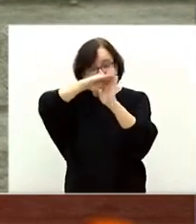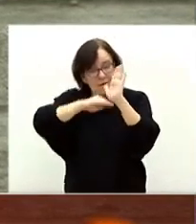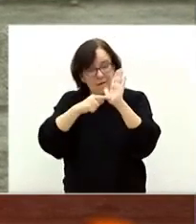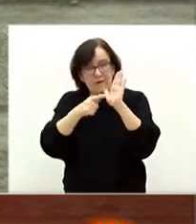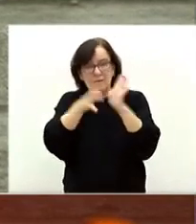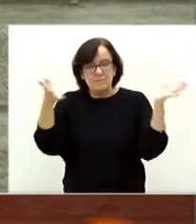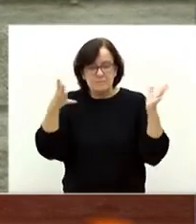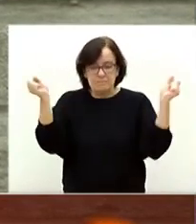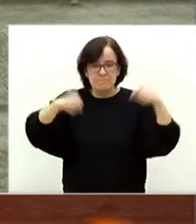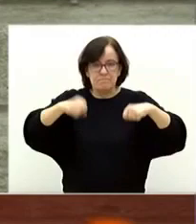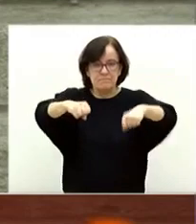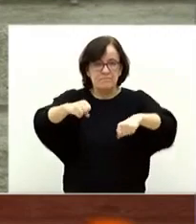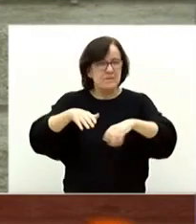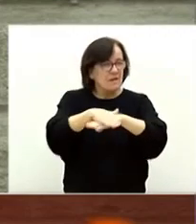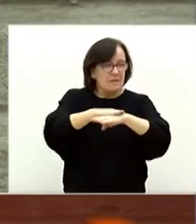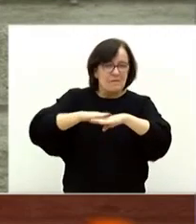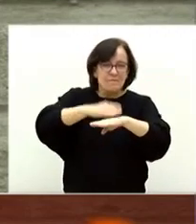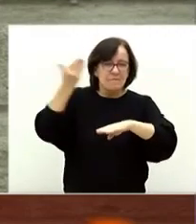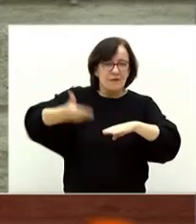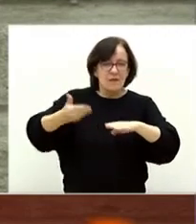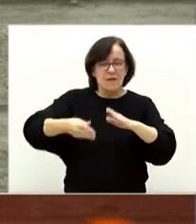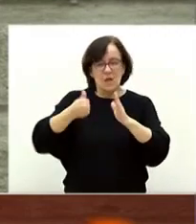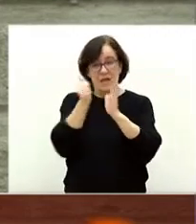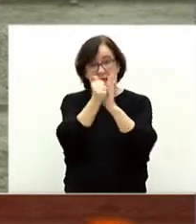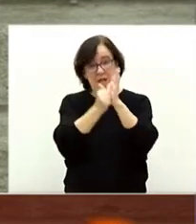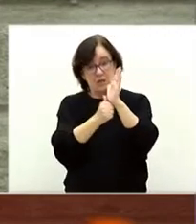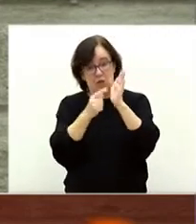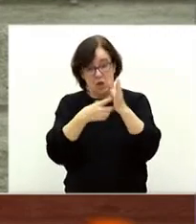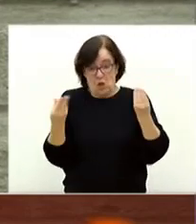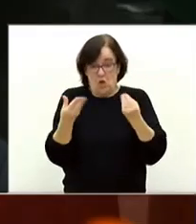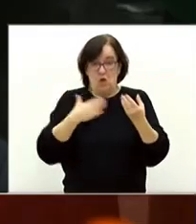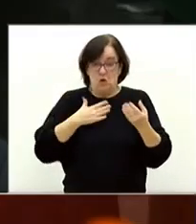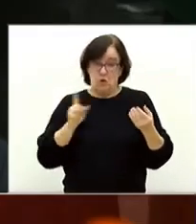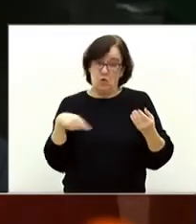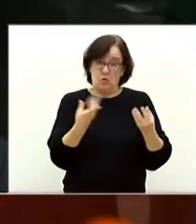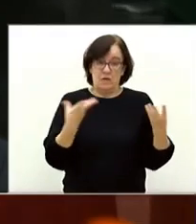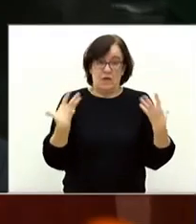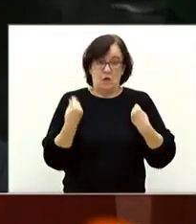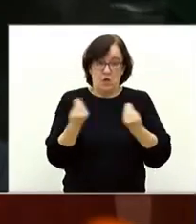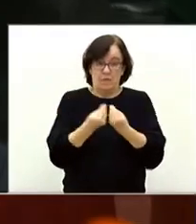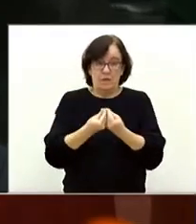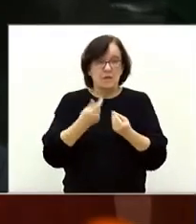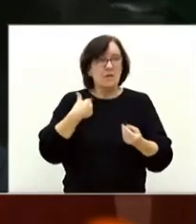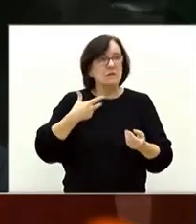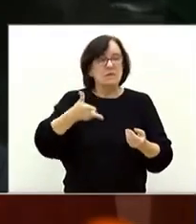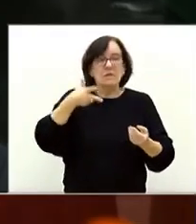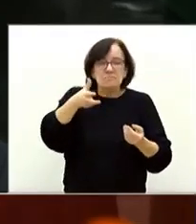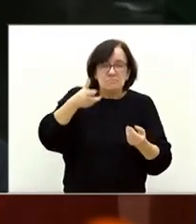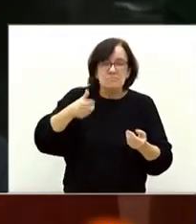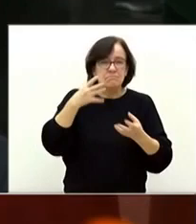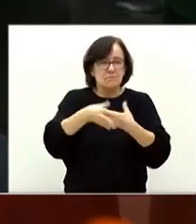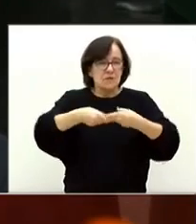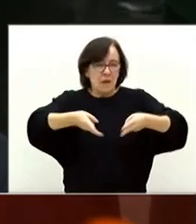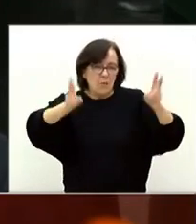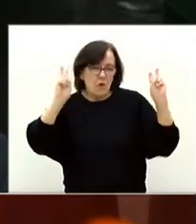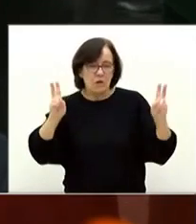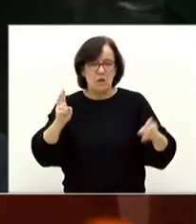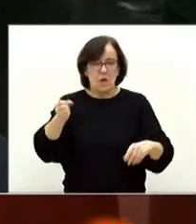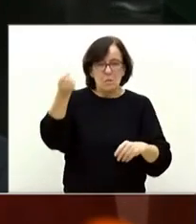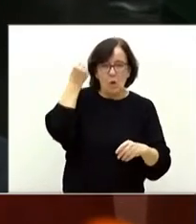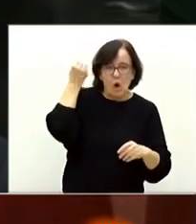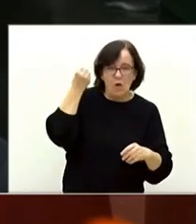grandes decisiones fundamentales que articulan nuestra convivencia: la legitimación democrática del poder,